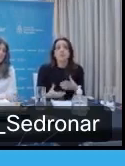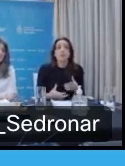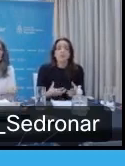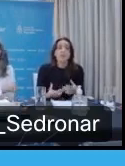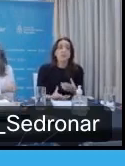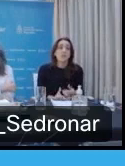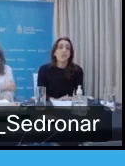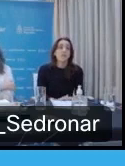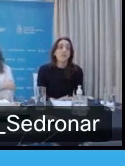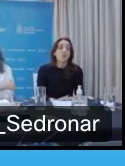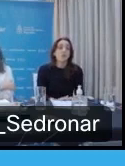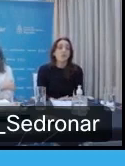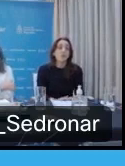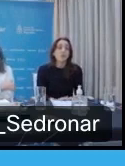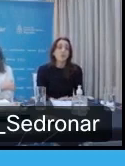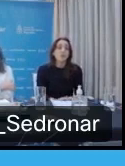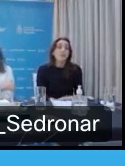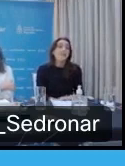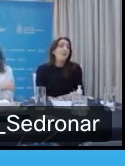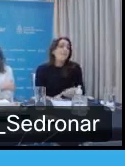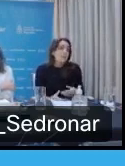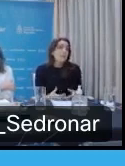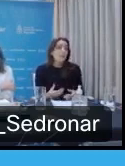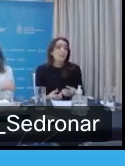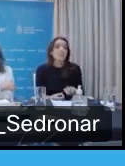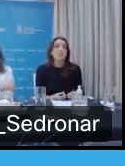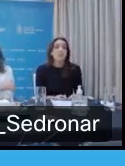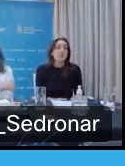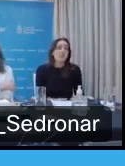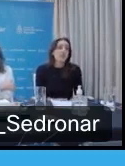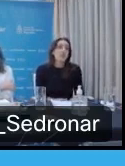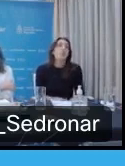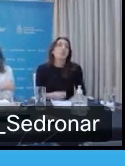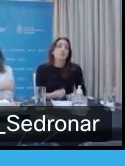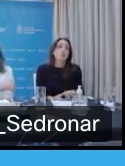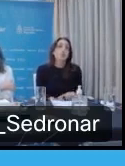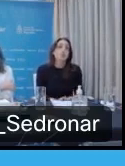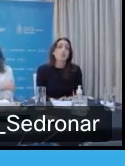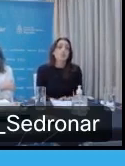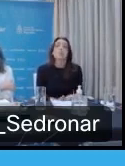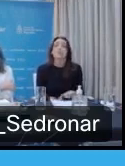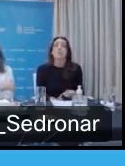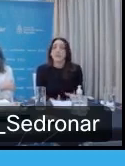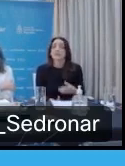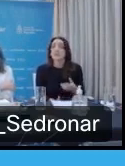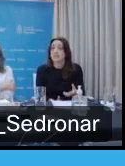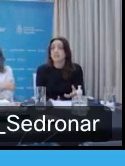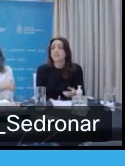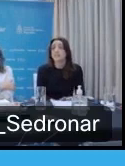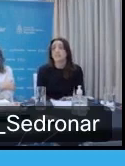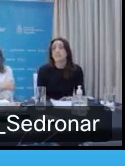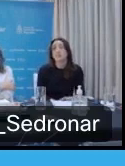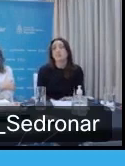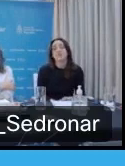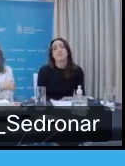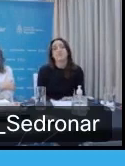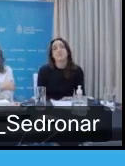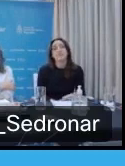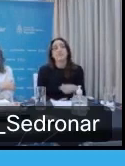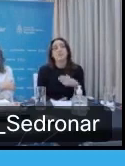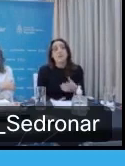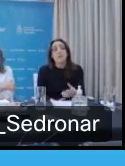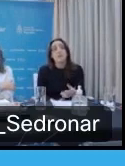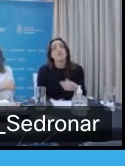estamos hablando de los consumos, también, ¿no?, tenemos que decir que los consumos de sustancia muchas veces generan como